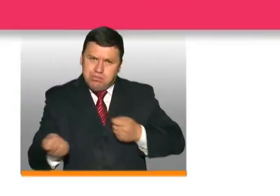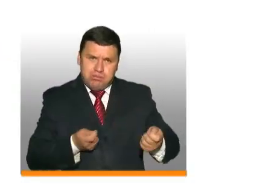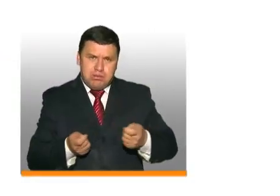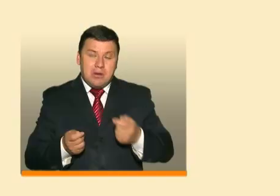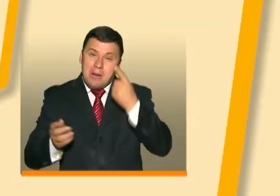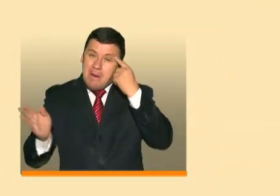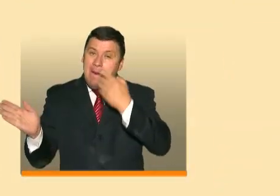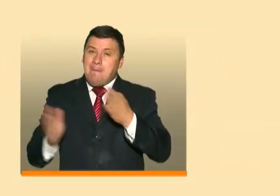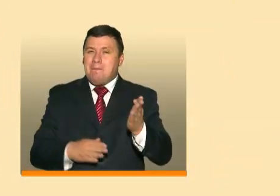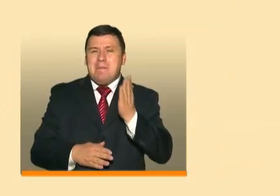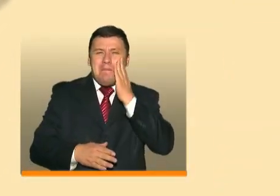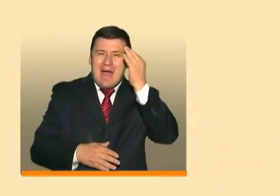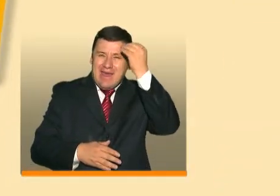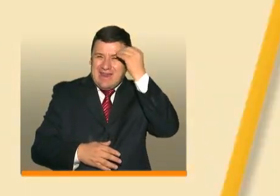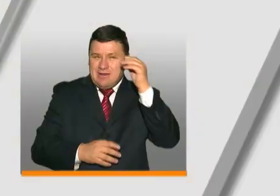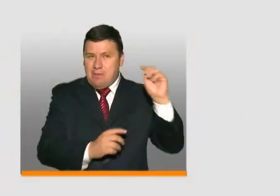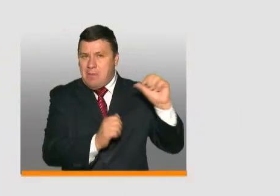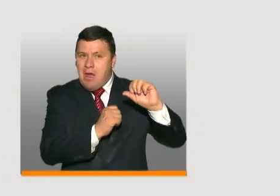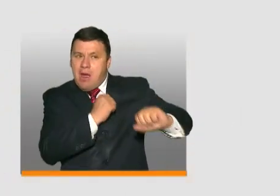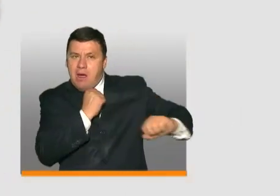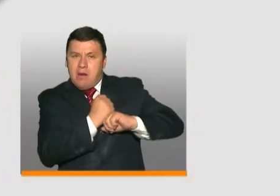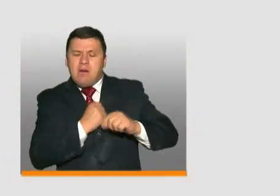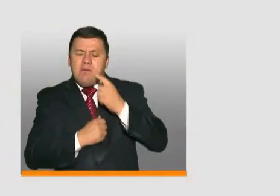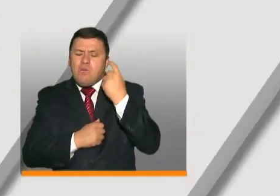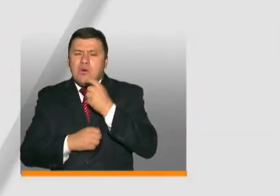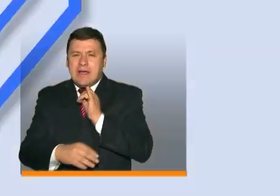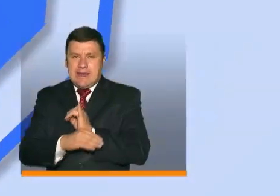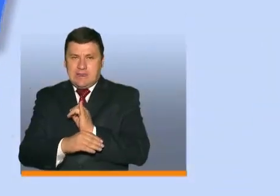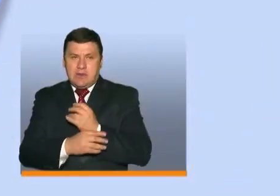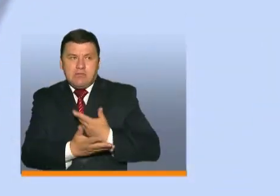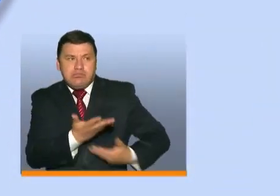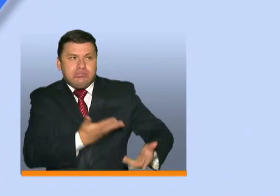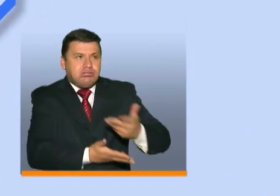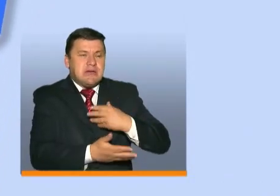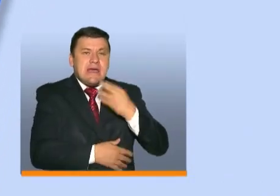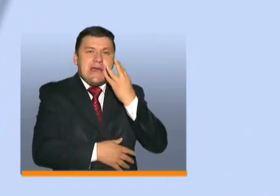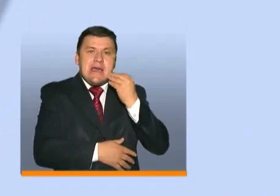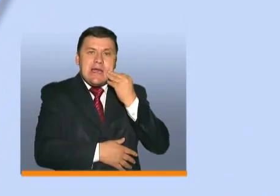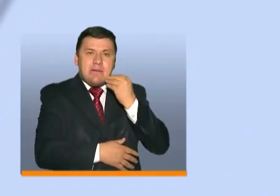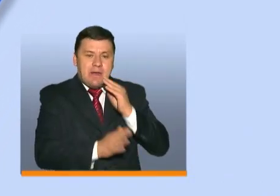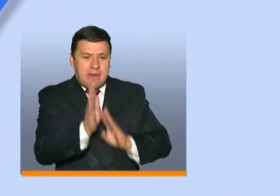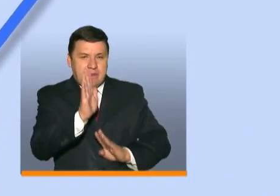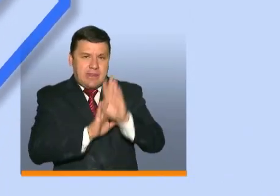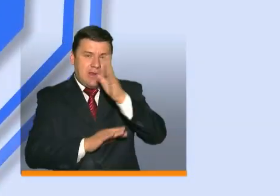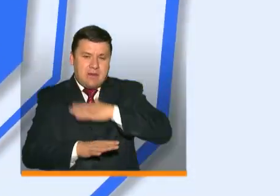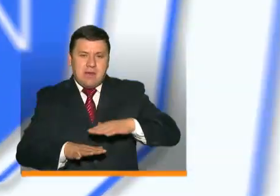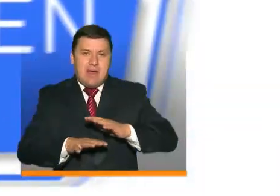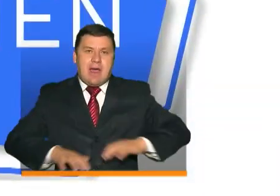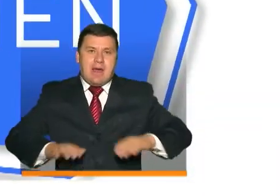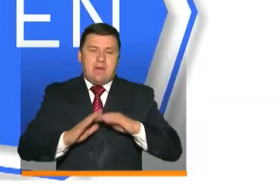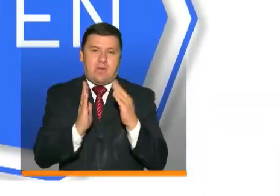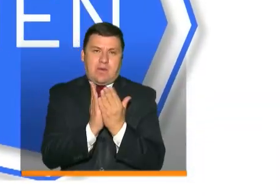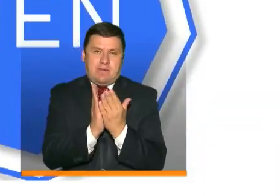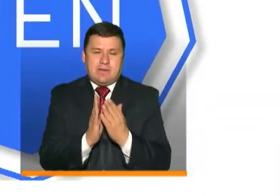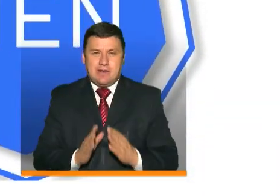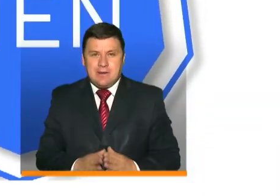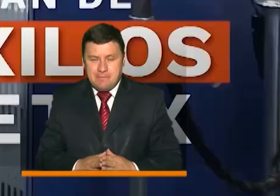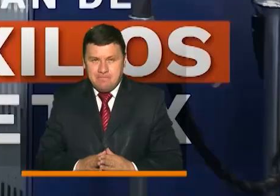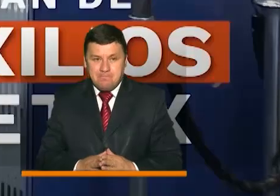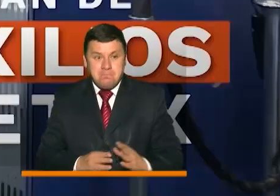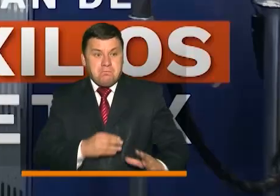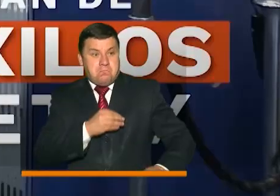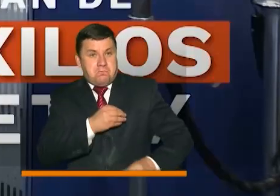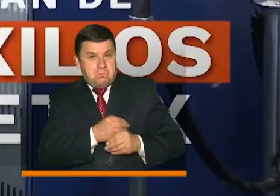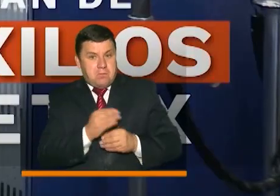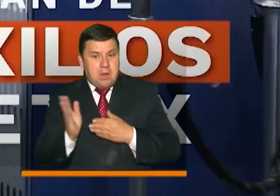Plan Padrino IES, que busca que las instituciones compartan experiencias en el desarrollo de sus actividades académicas. Se suma